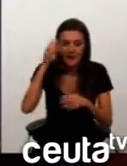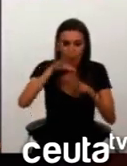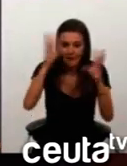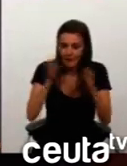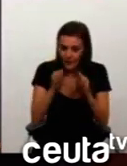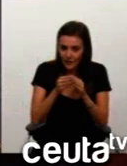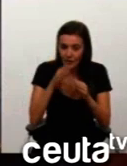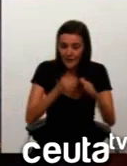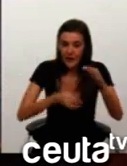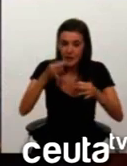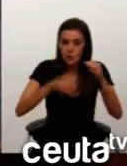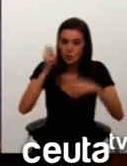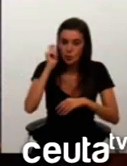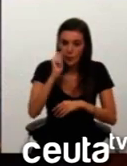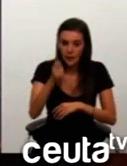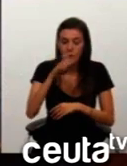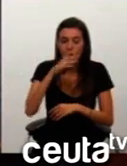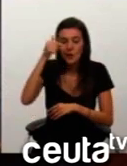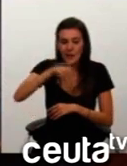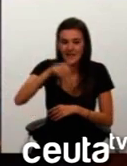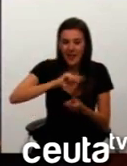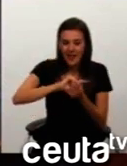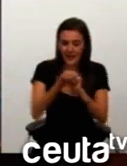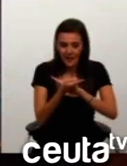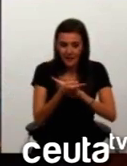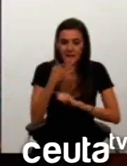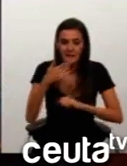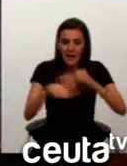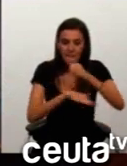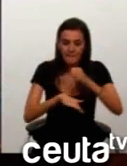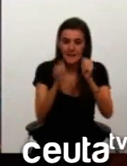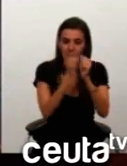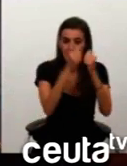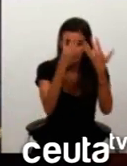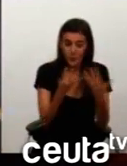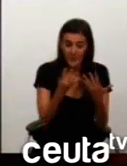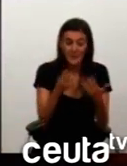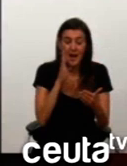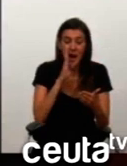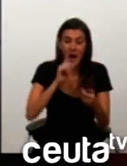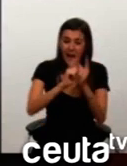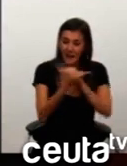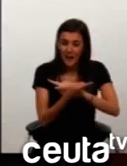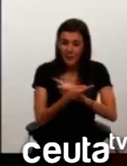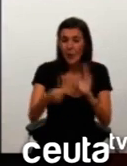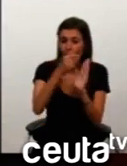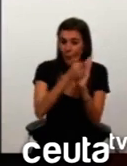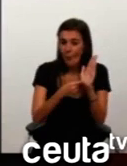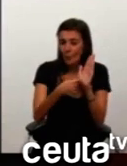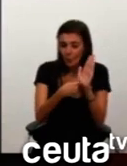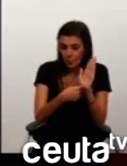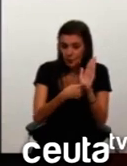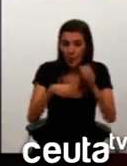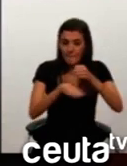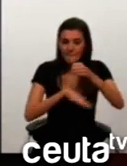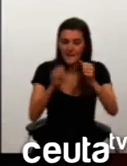este caso del Supremo, para traer aquí esa modificación de la base 29. Esa modificación, una modificación de la